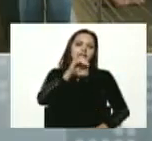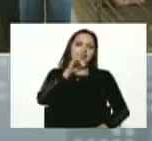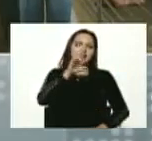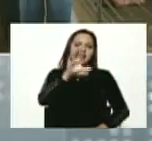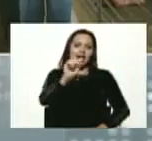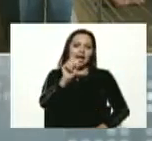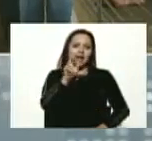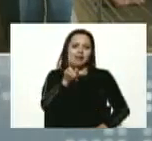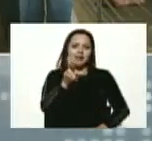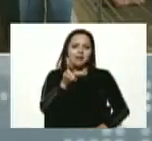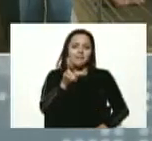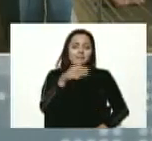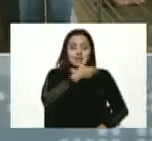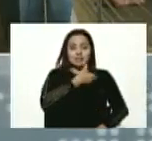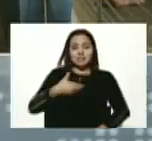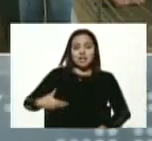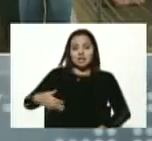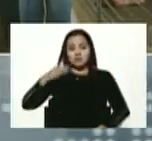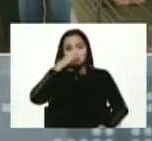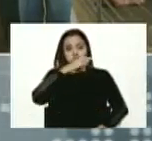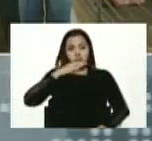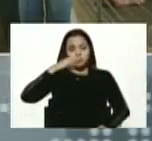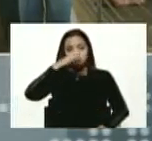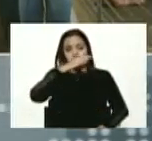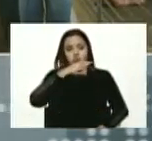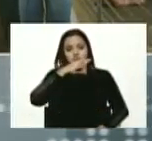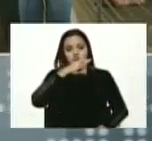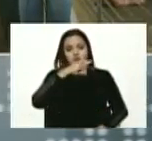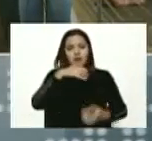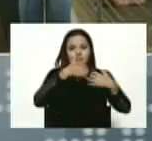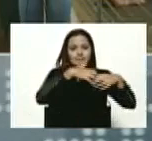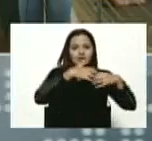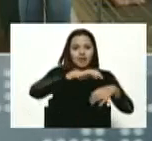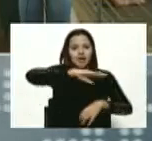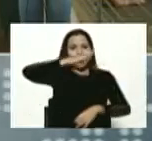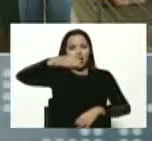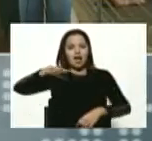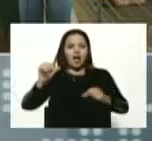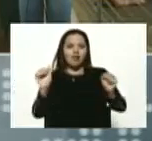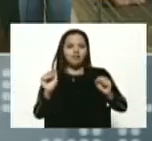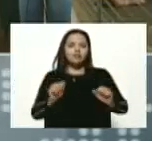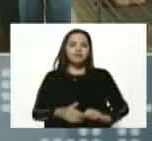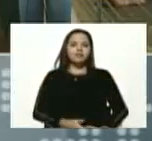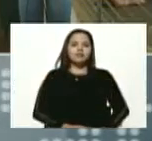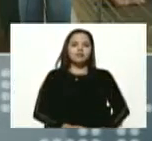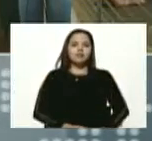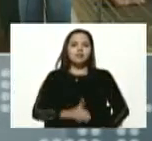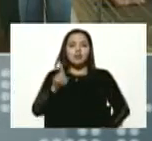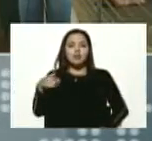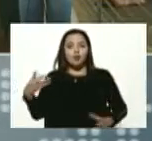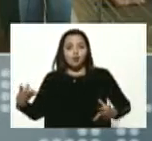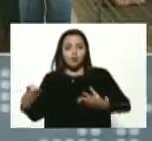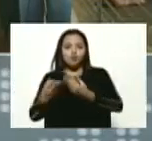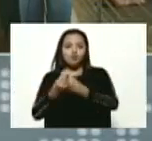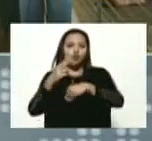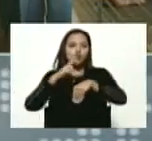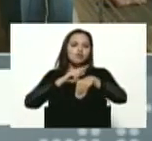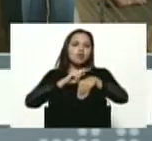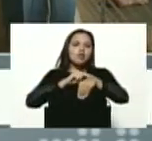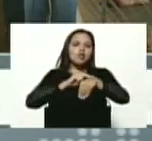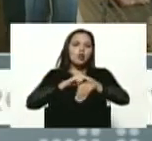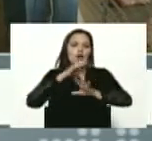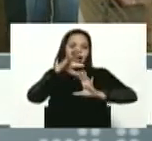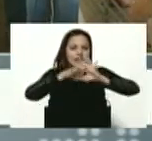Porcinos del Alba, y además está el doctor William Mejías, veterinario,